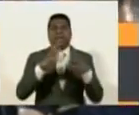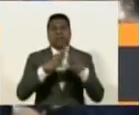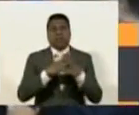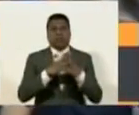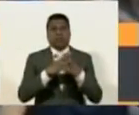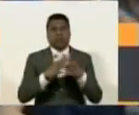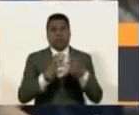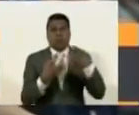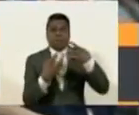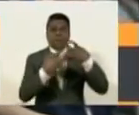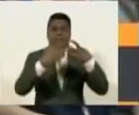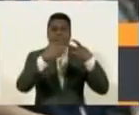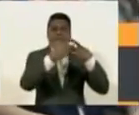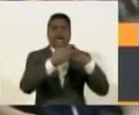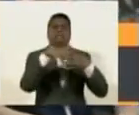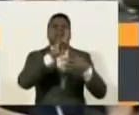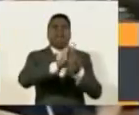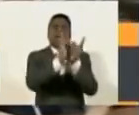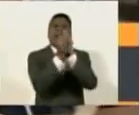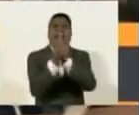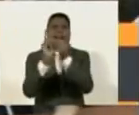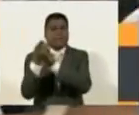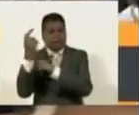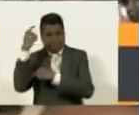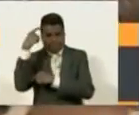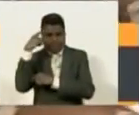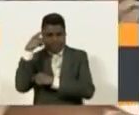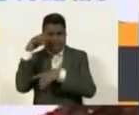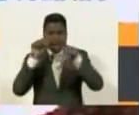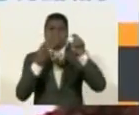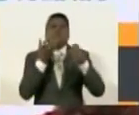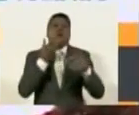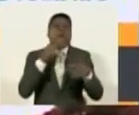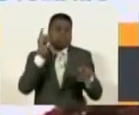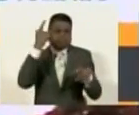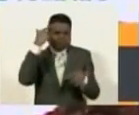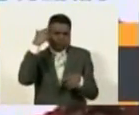ir a convencer a los que anden por allí con algún nivel de duda.